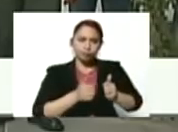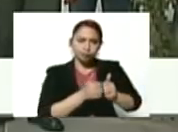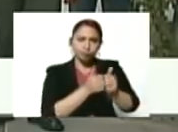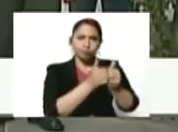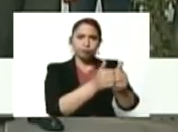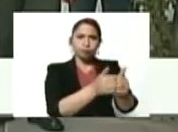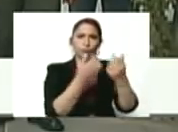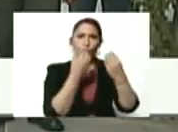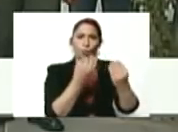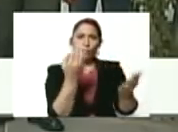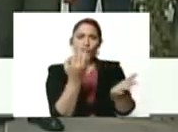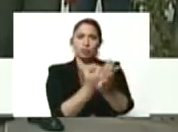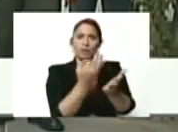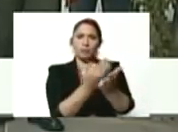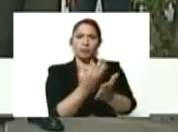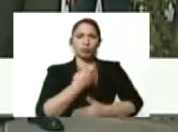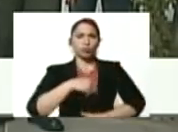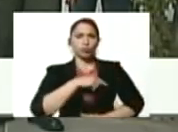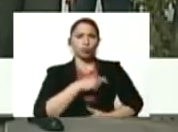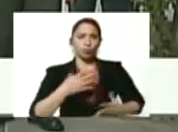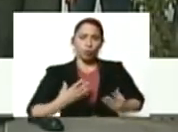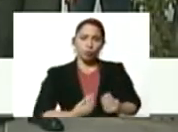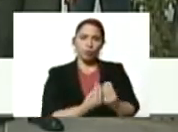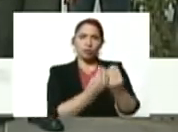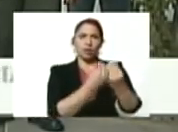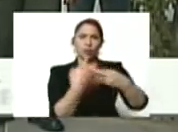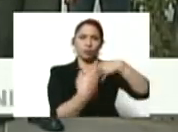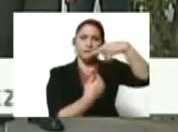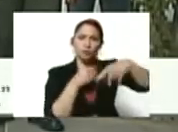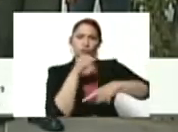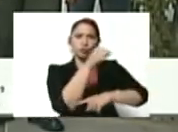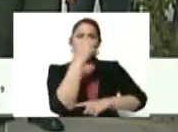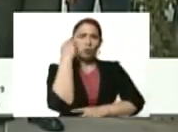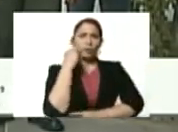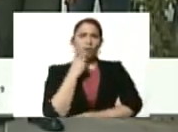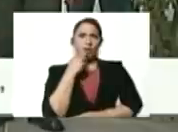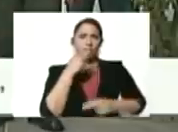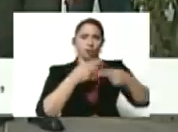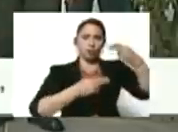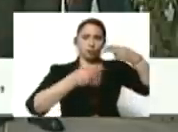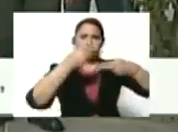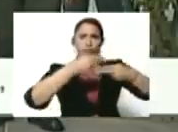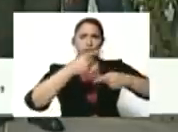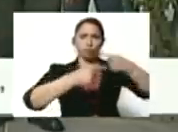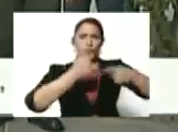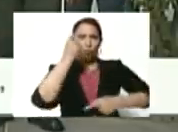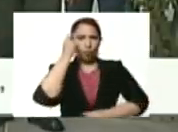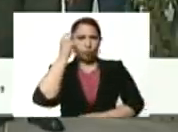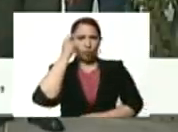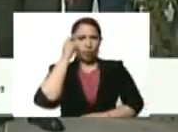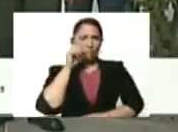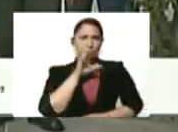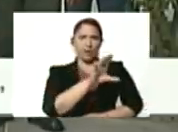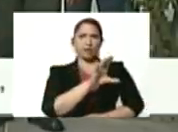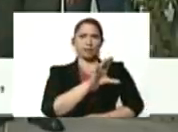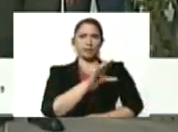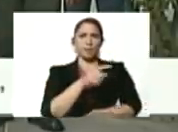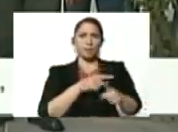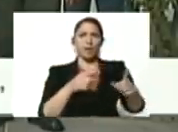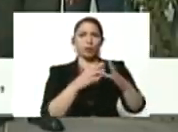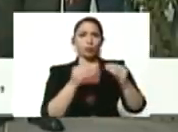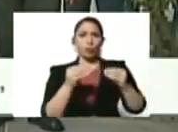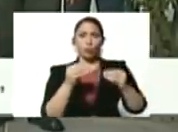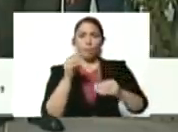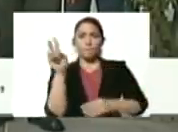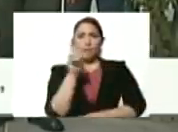como siempre lo hemos acompañado en la Revolución Bolivariana, en la construcción diaria de una patria para todos los